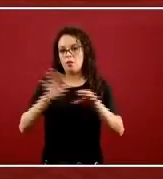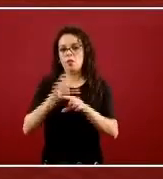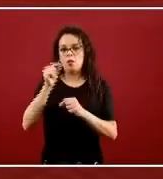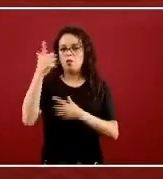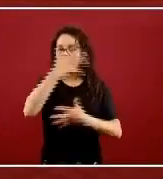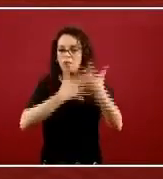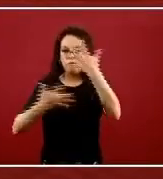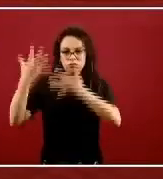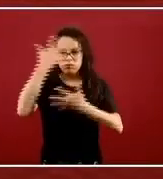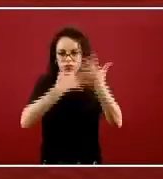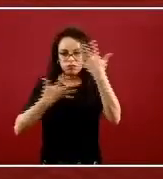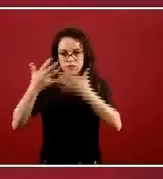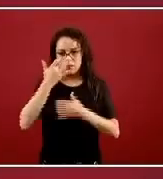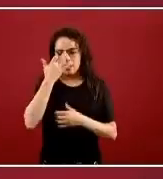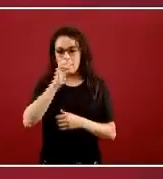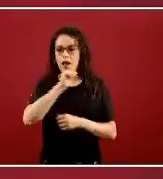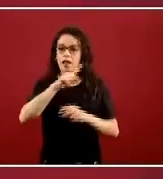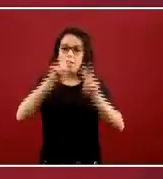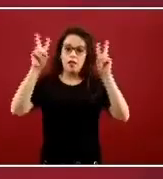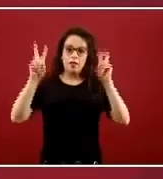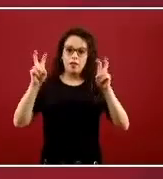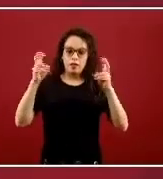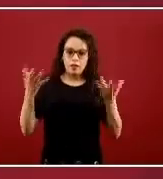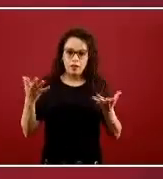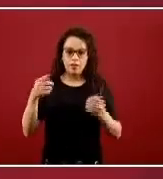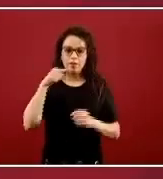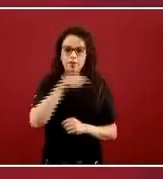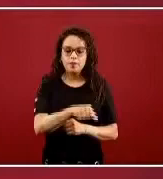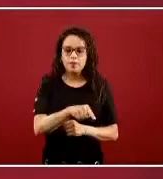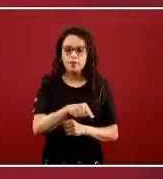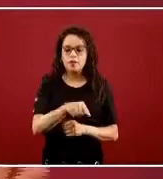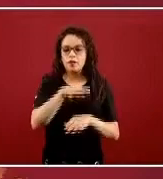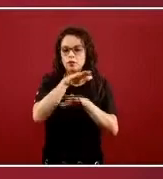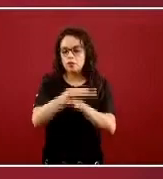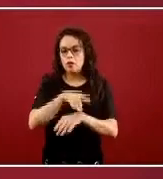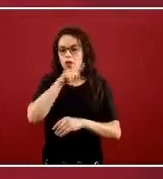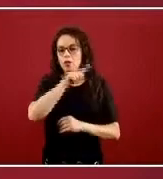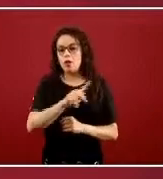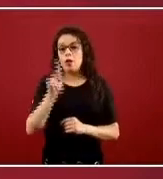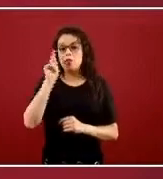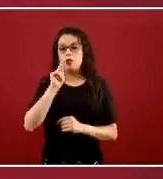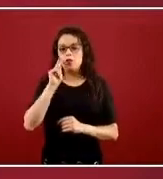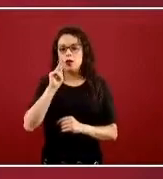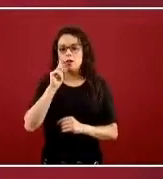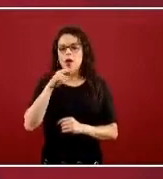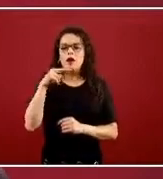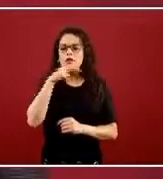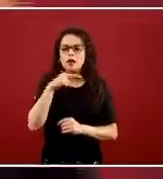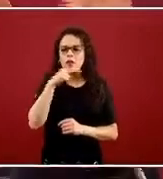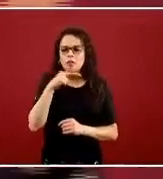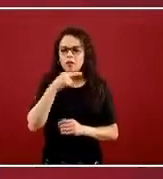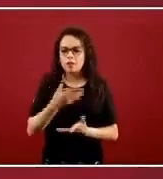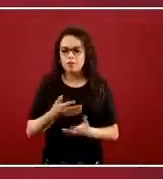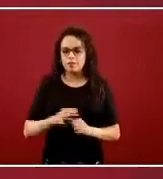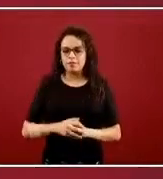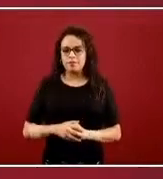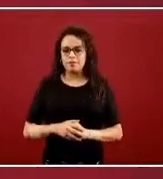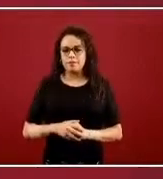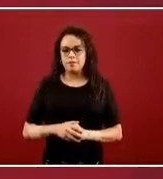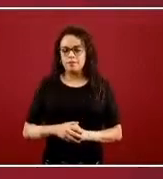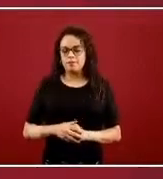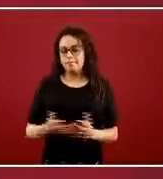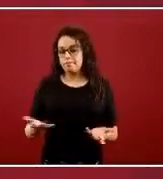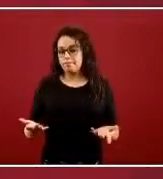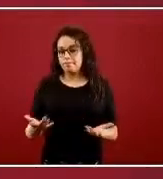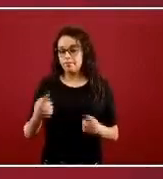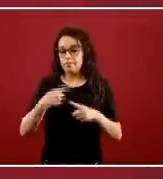existido en torno al tema de las pruebas rápidas. Pruebas rápidas. Por aquí, por allá, se habla de